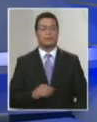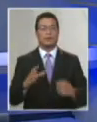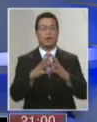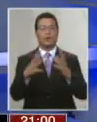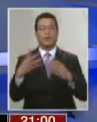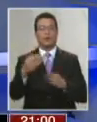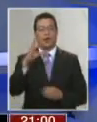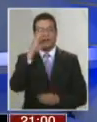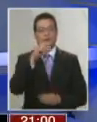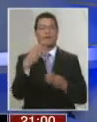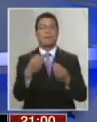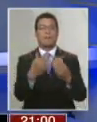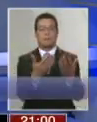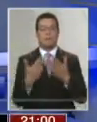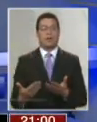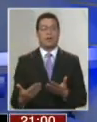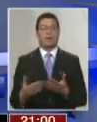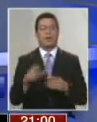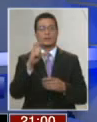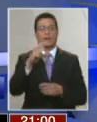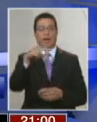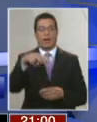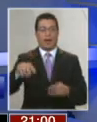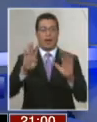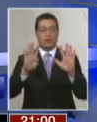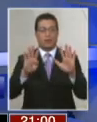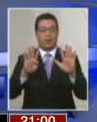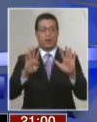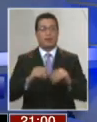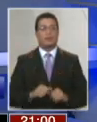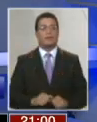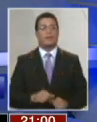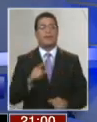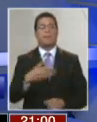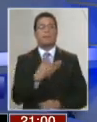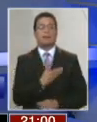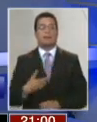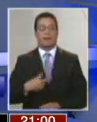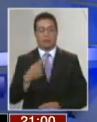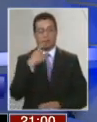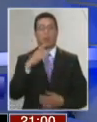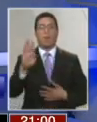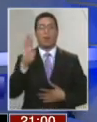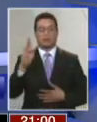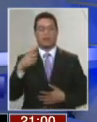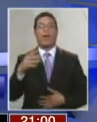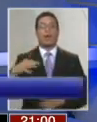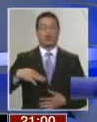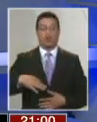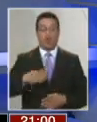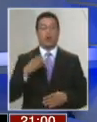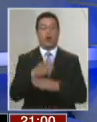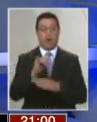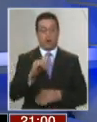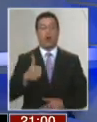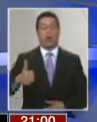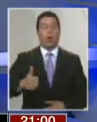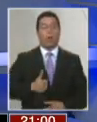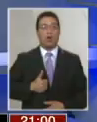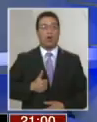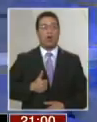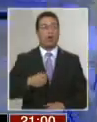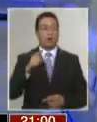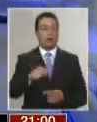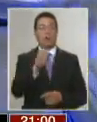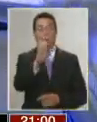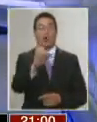muy buenas noches bienvenidos CNN Prime a las 9 la presidenta había prometido la presencia de ciudadanos y cumplió los nombres